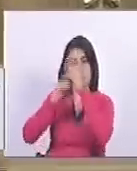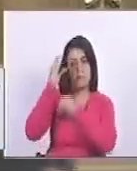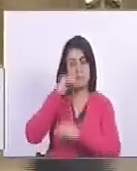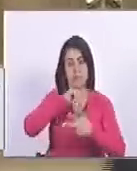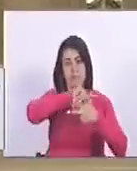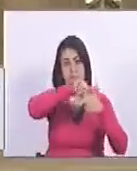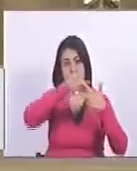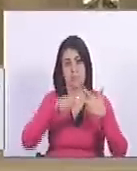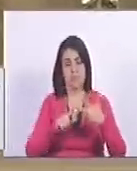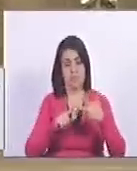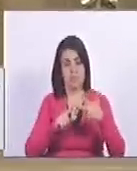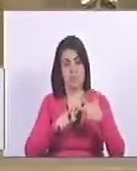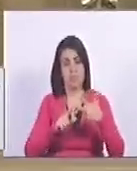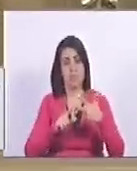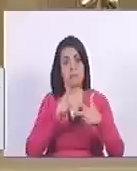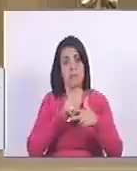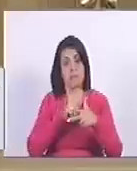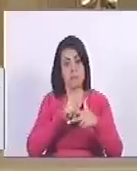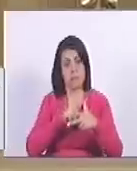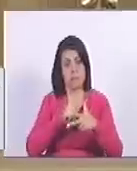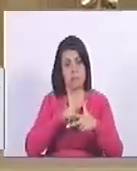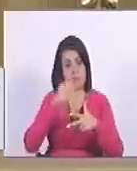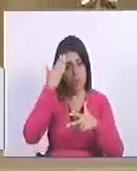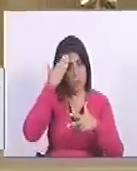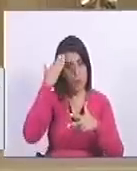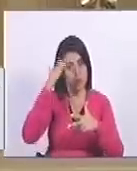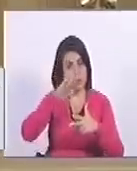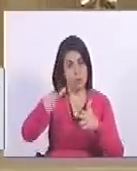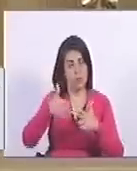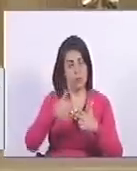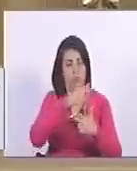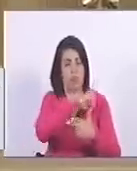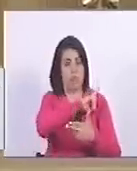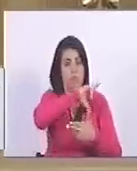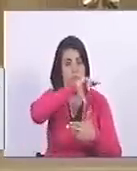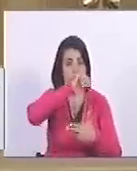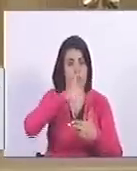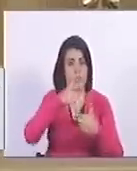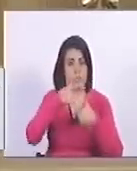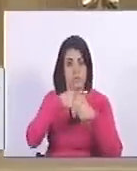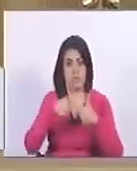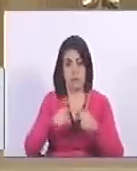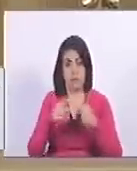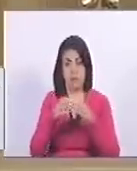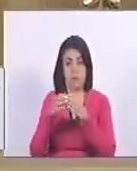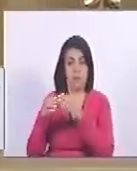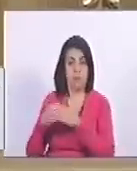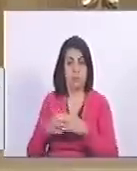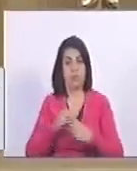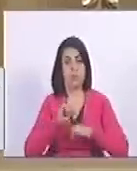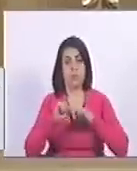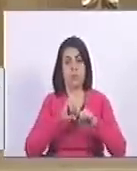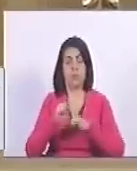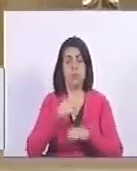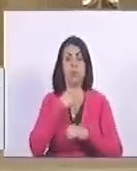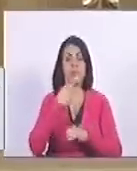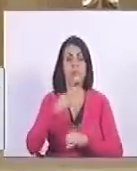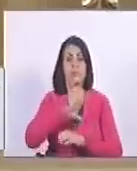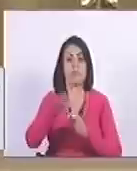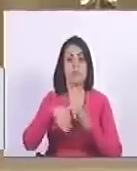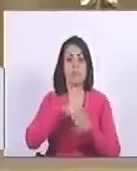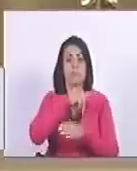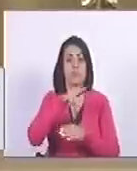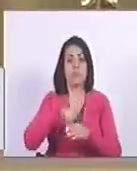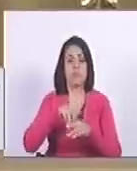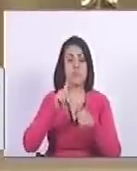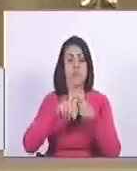partes fundamentales, y por eso saludamos a todos los directores de los distintos orfeones, el movimiento coralista a nivel nacional, pero también